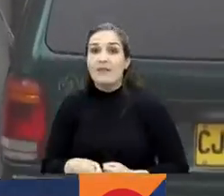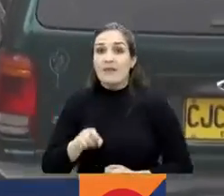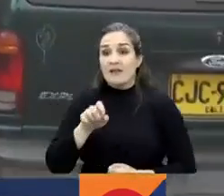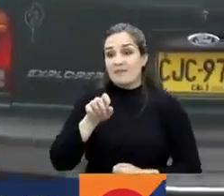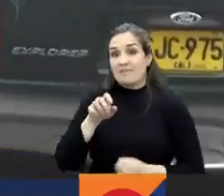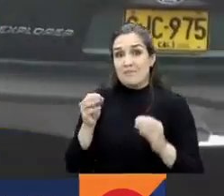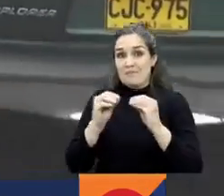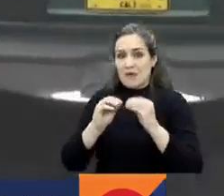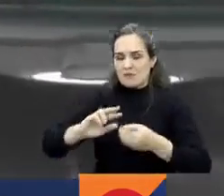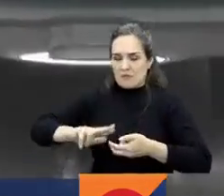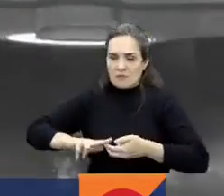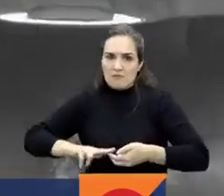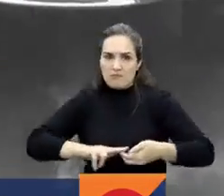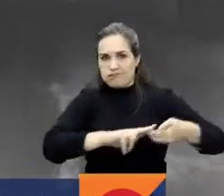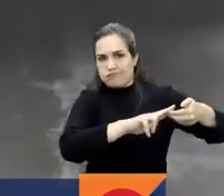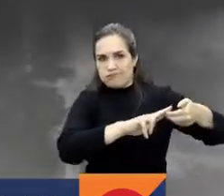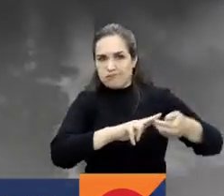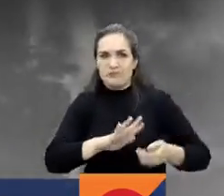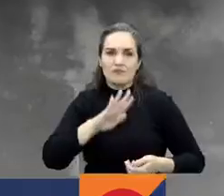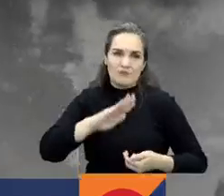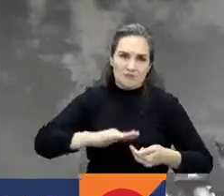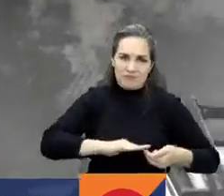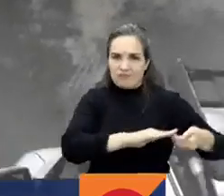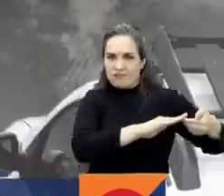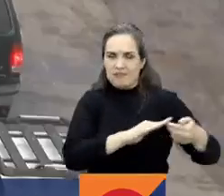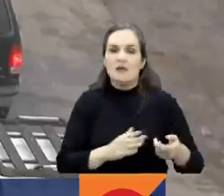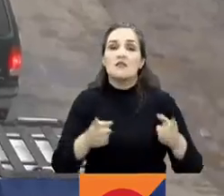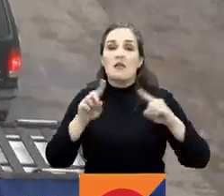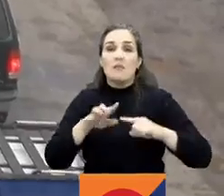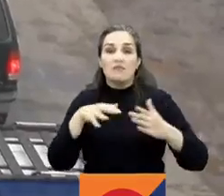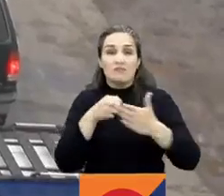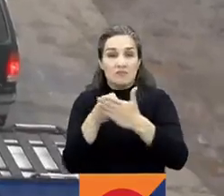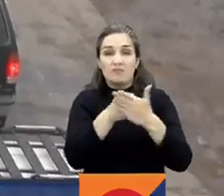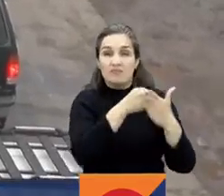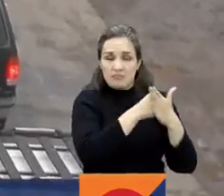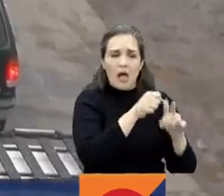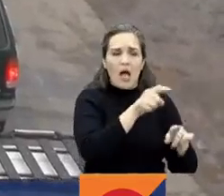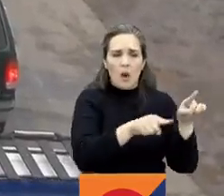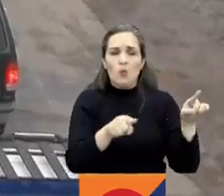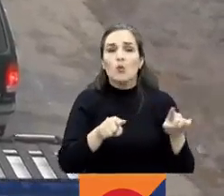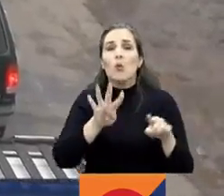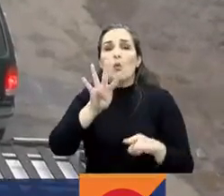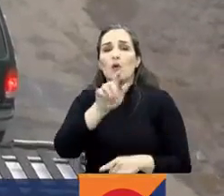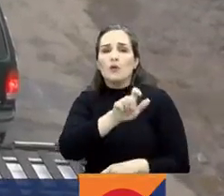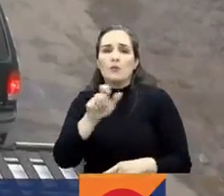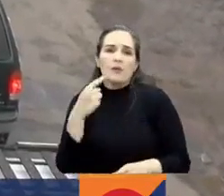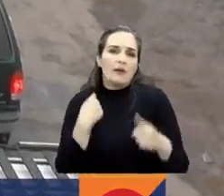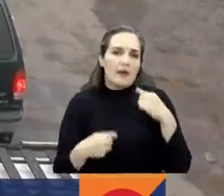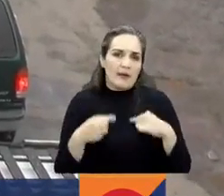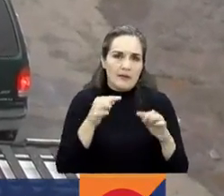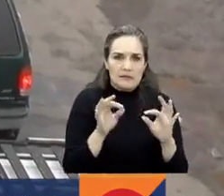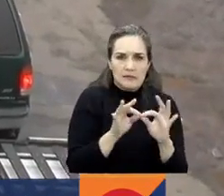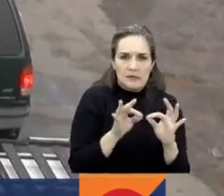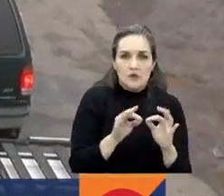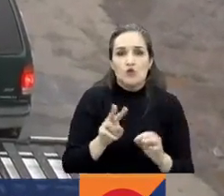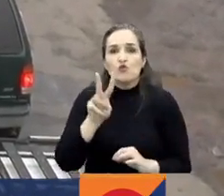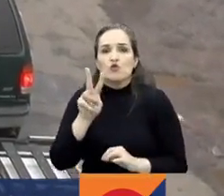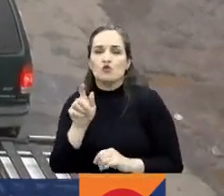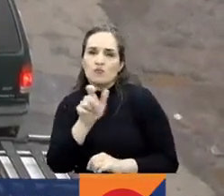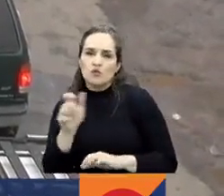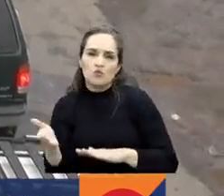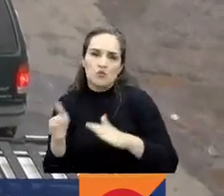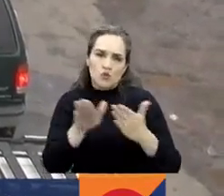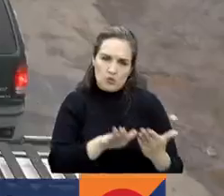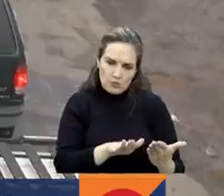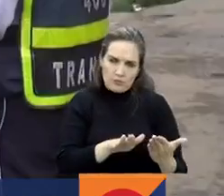inmovilizados. Ocurrieron 8 siniestros viales en las vías del Valle del Cauca, de los cuales ha dejado 4 personas lesionadas y 2 fallecidas. Hasta